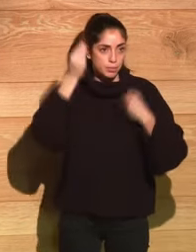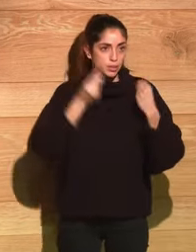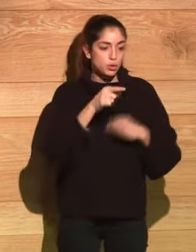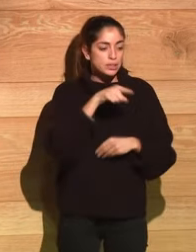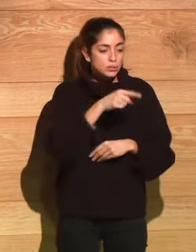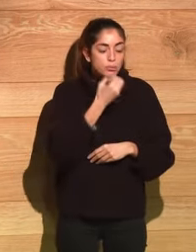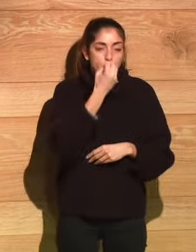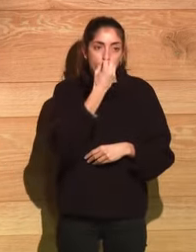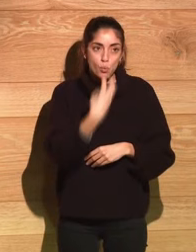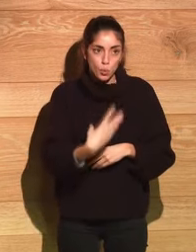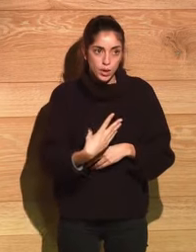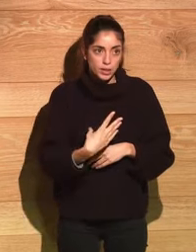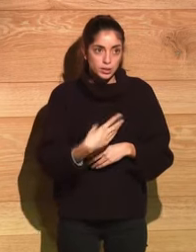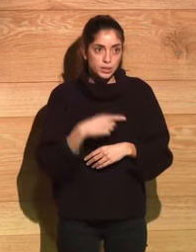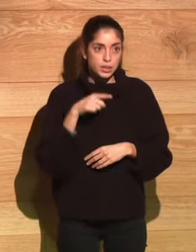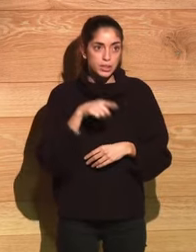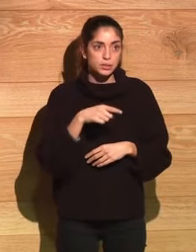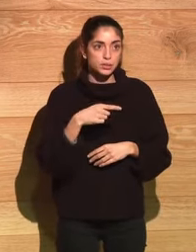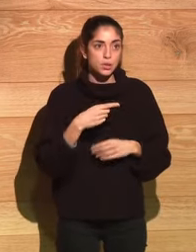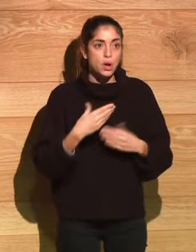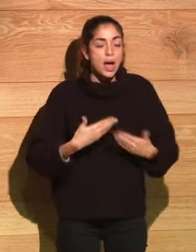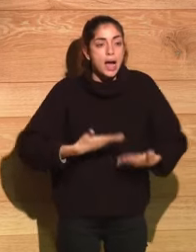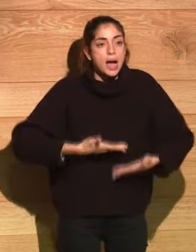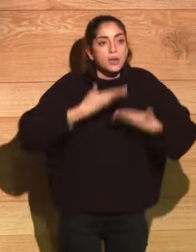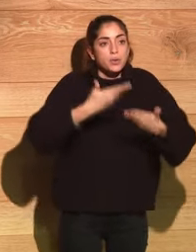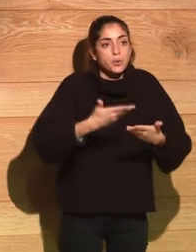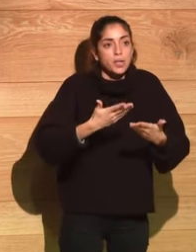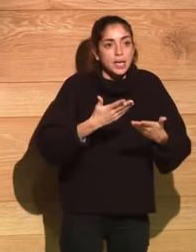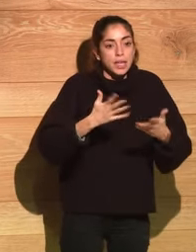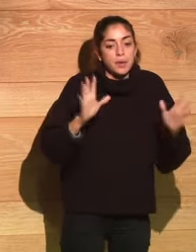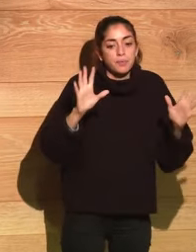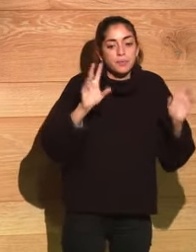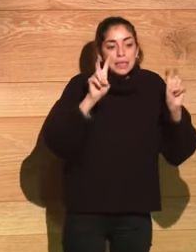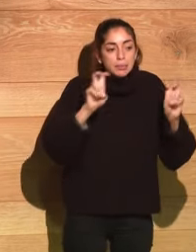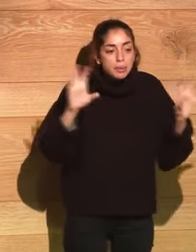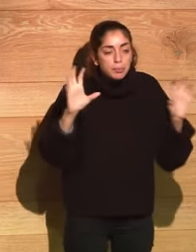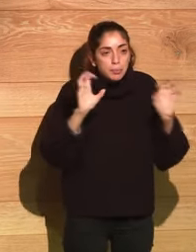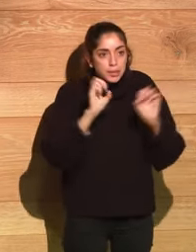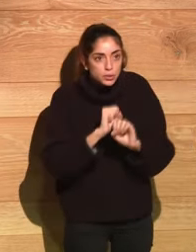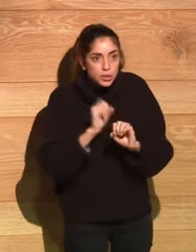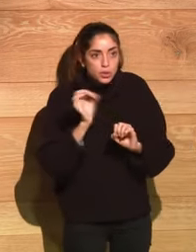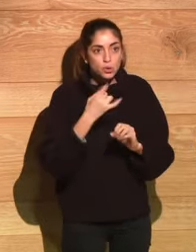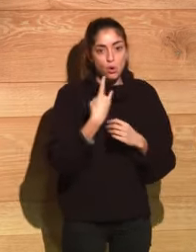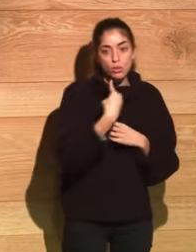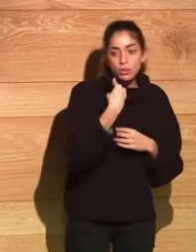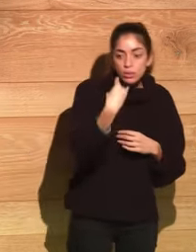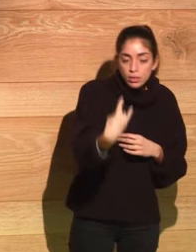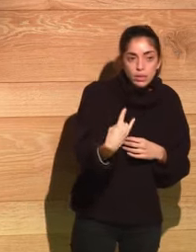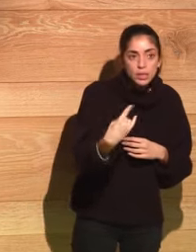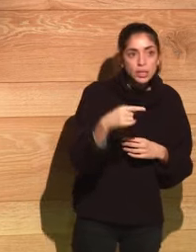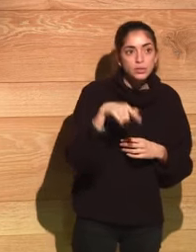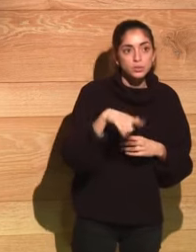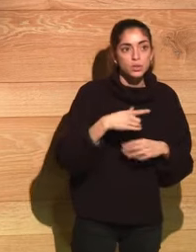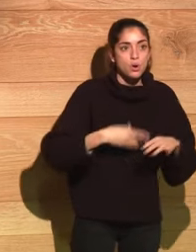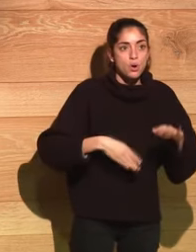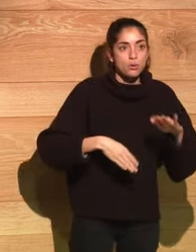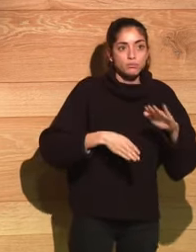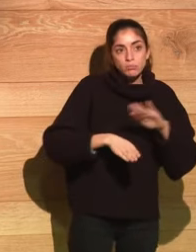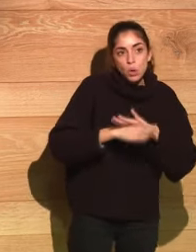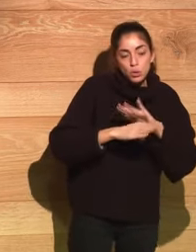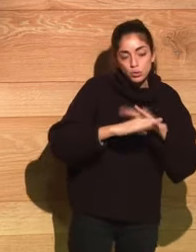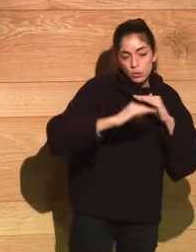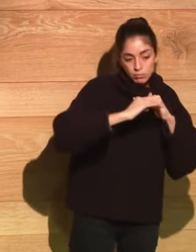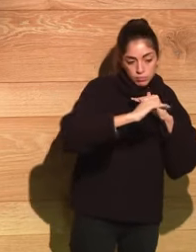eso puede hacer que todos esos misterios y todas esas atracciones, ¿no? Pues se puedan mantener durante mucho